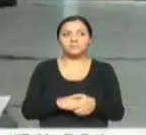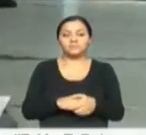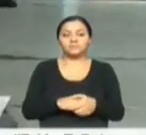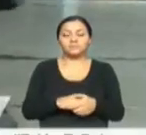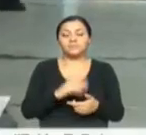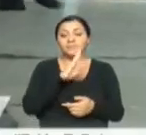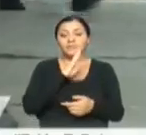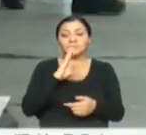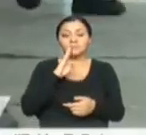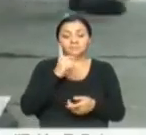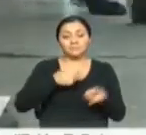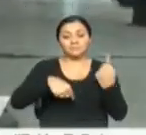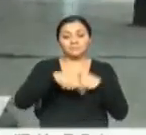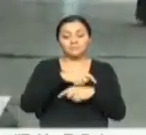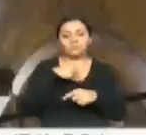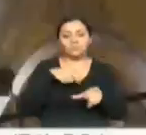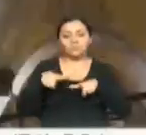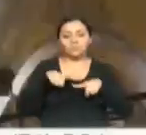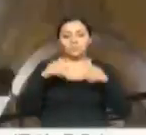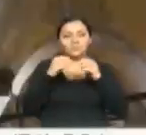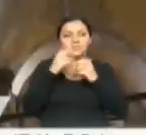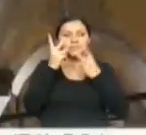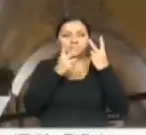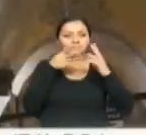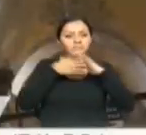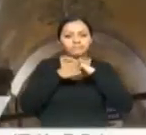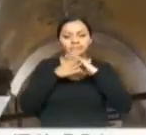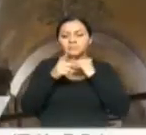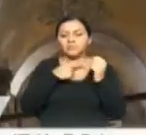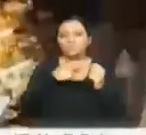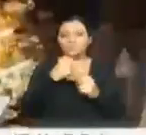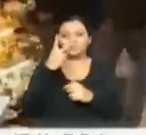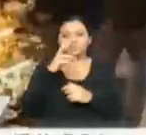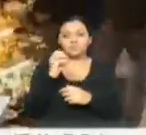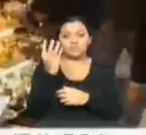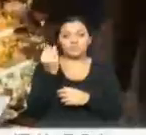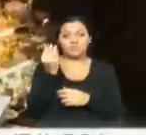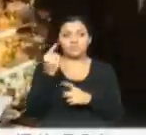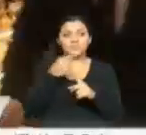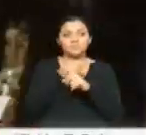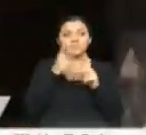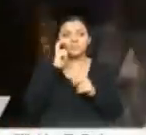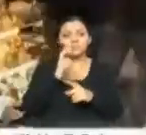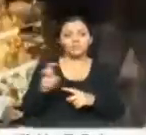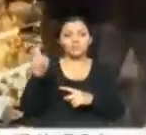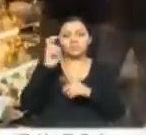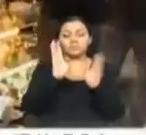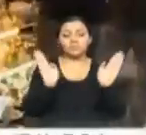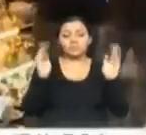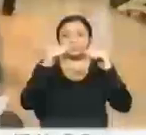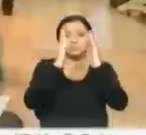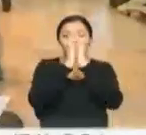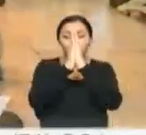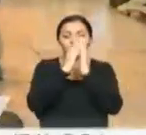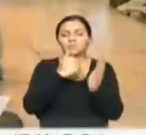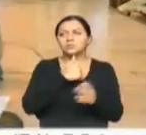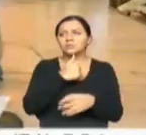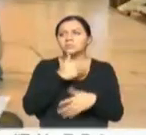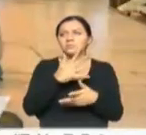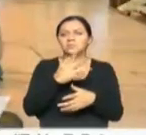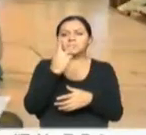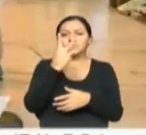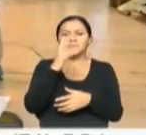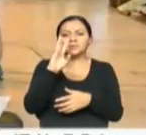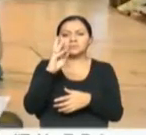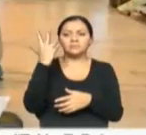El bazar encabezó la lista de los lugares más visitados del mundo en 2014. Pero el turismo en Estambul cayó un 26% desde los